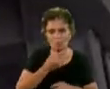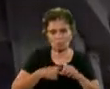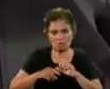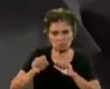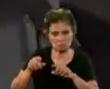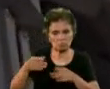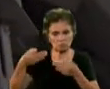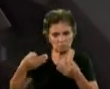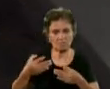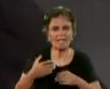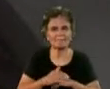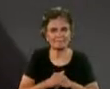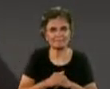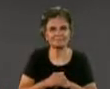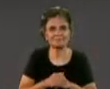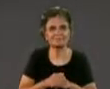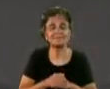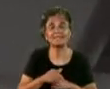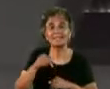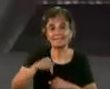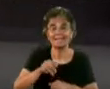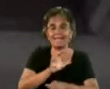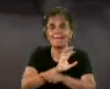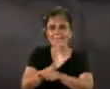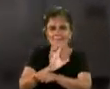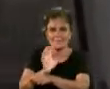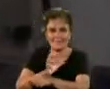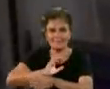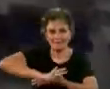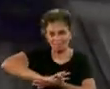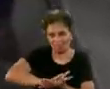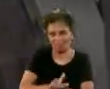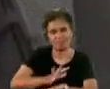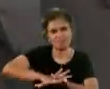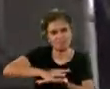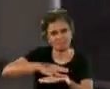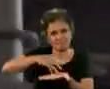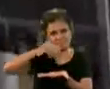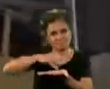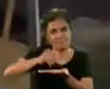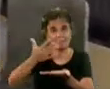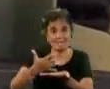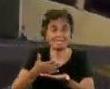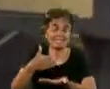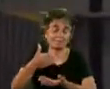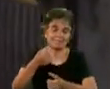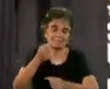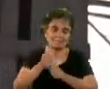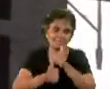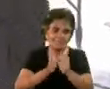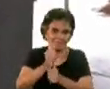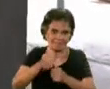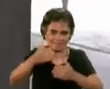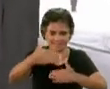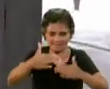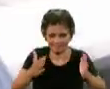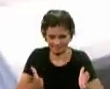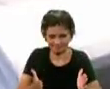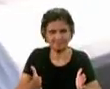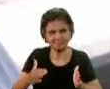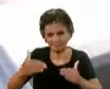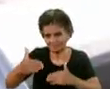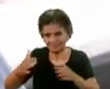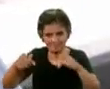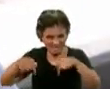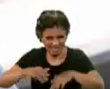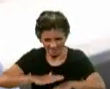Nosotros nos dedicamos básicamente a moler piedra para industrias del cerámico, del porcelanato, del vidrio,